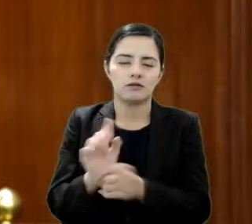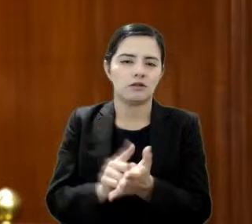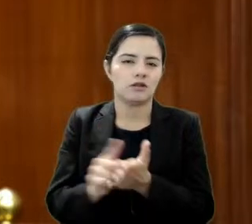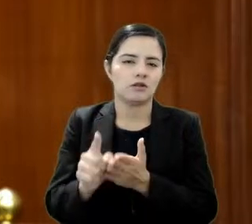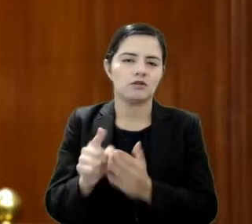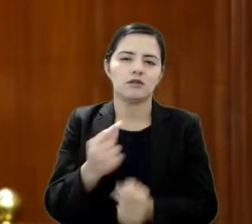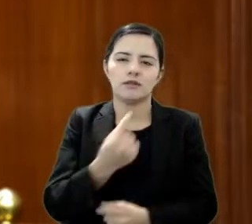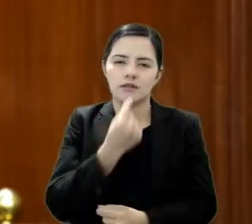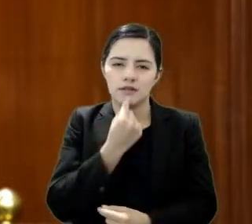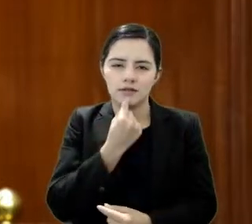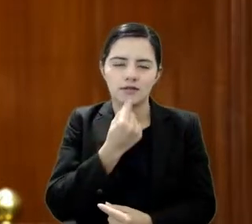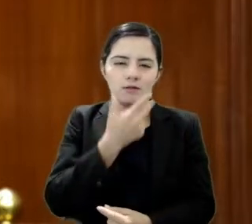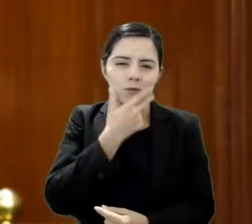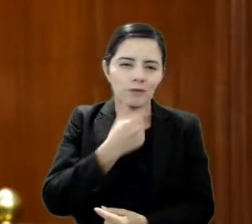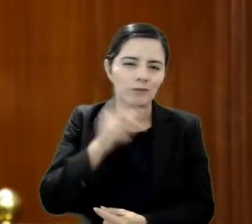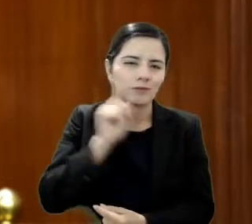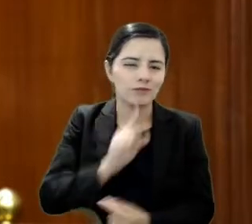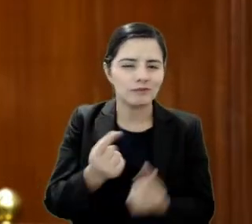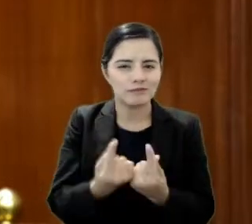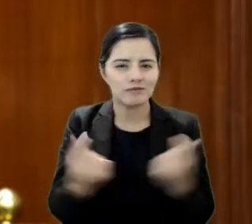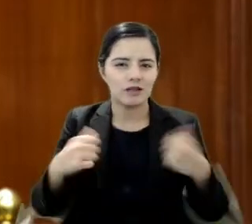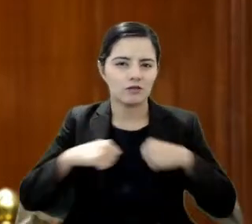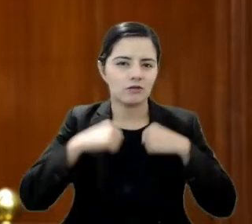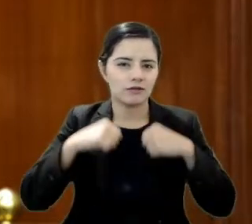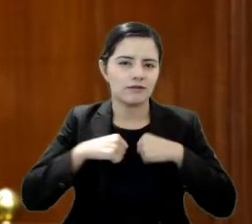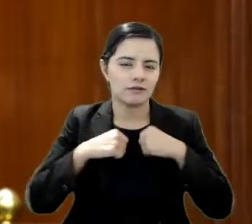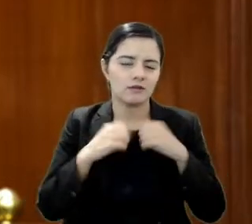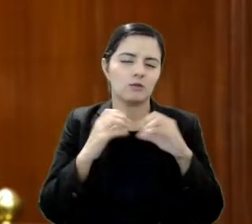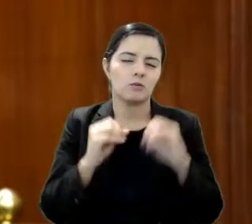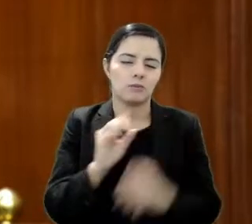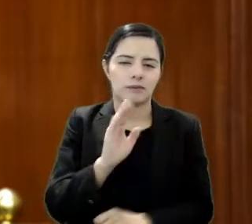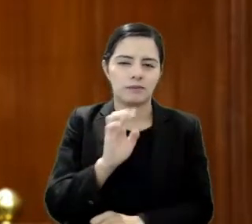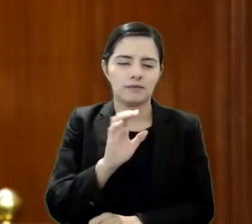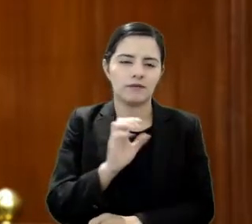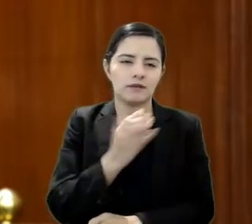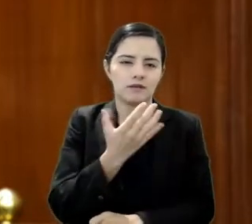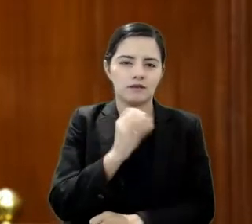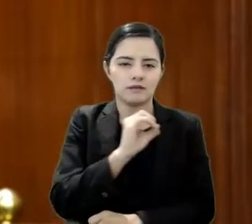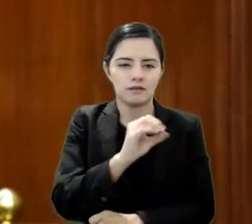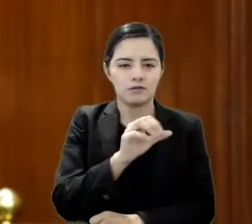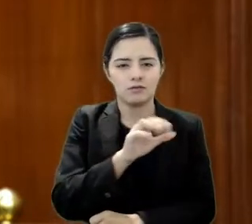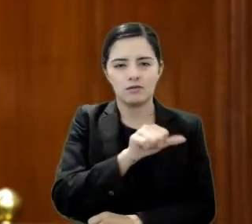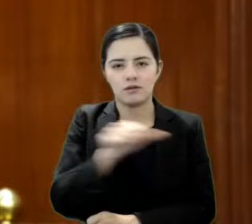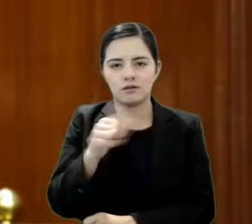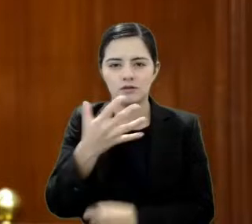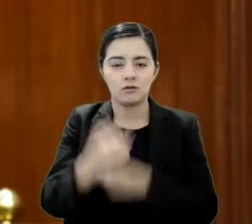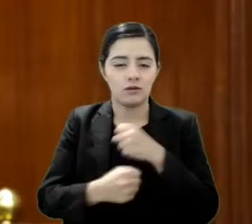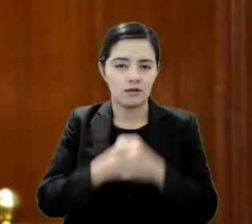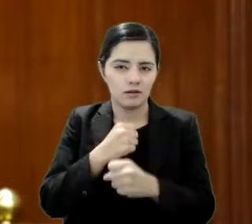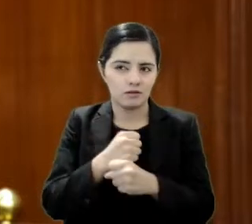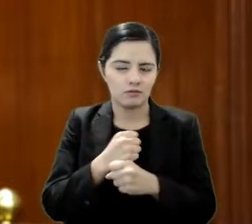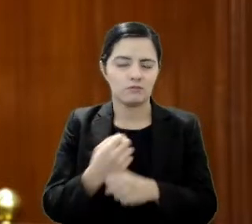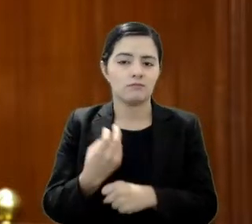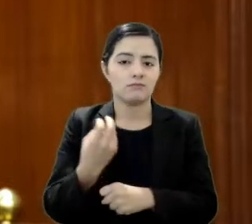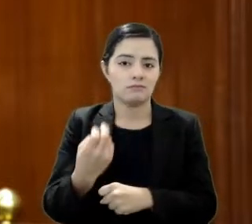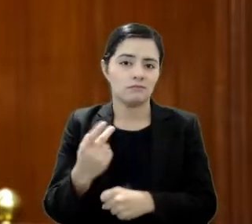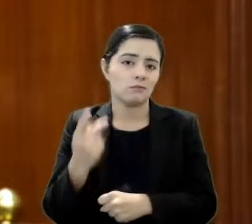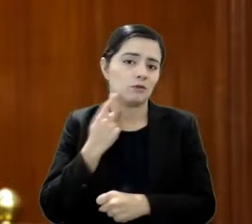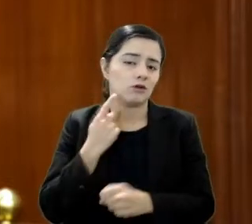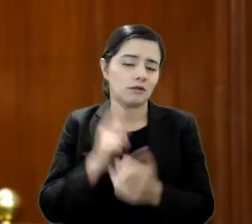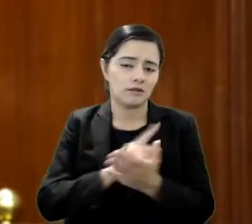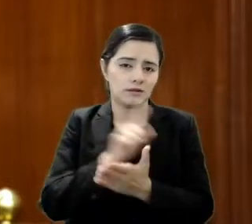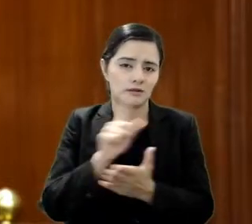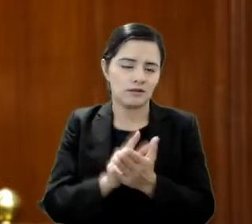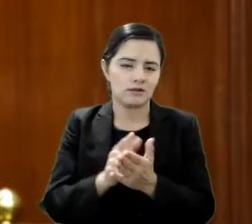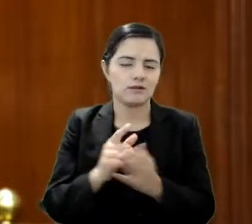infancia. Las políticas, planes y programas de desarrollo dirigidas a niñas, niños, adolescentes y primera infancia en el ámbito estatal,